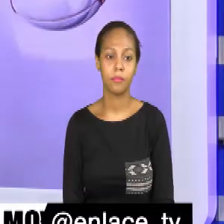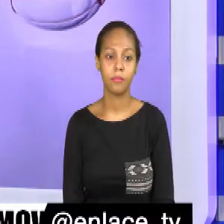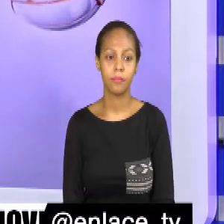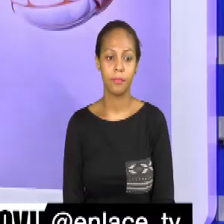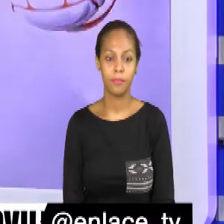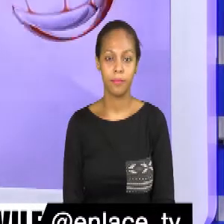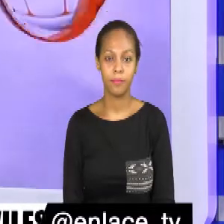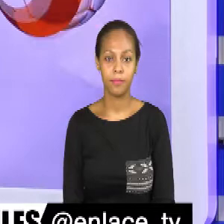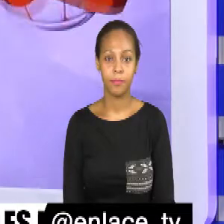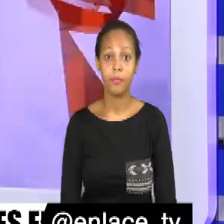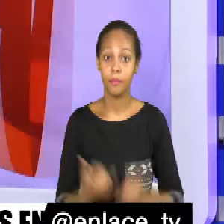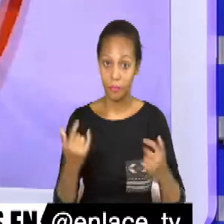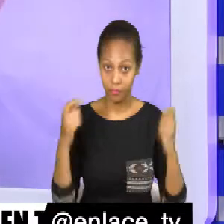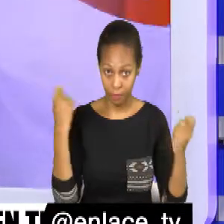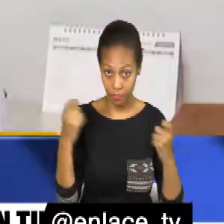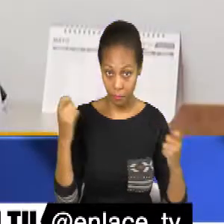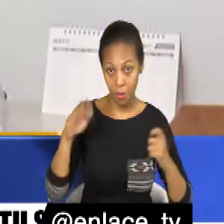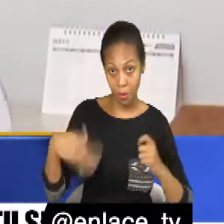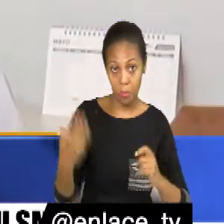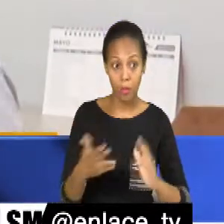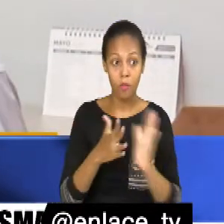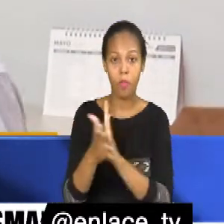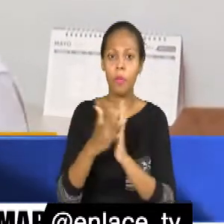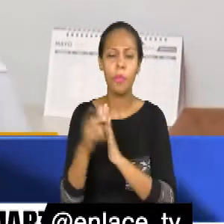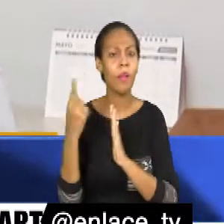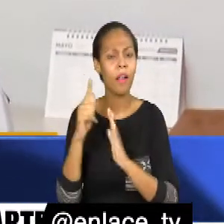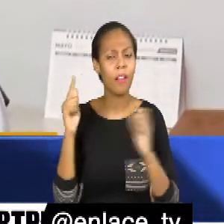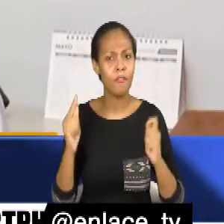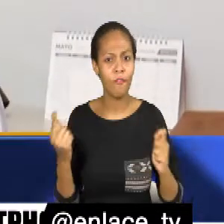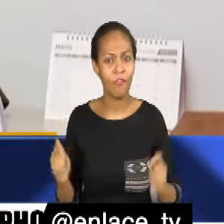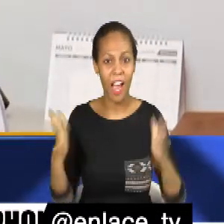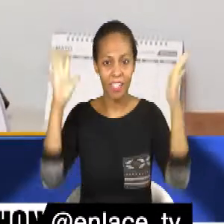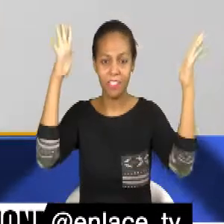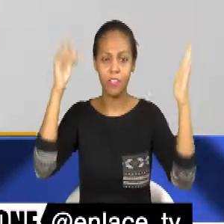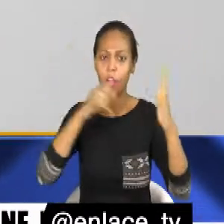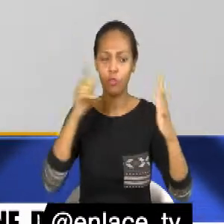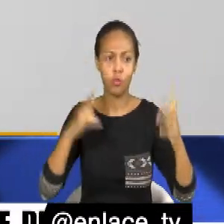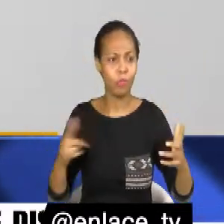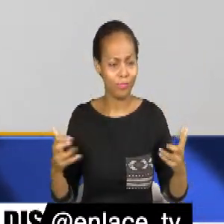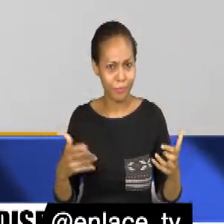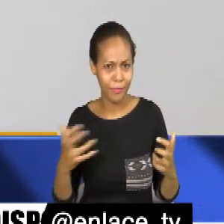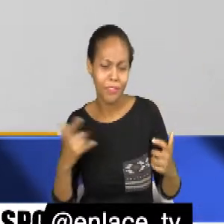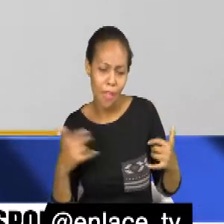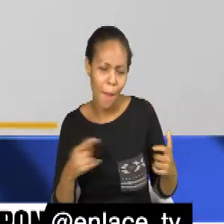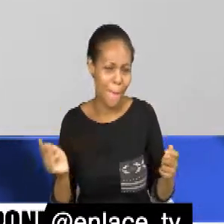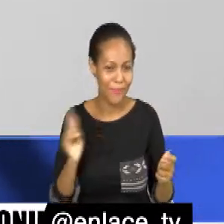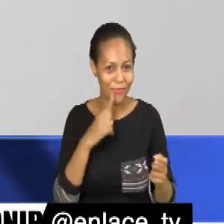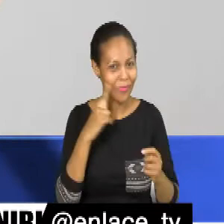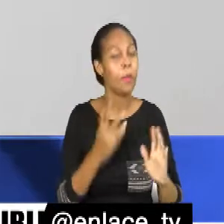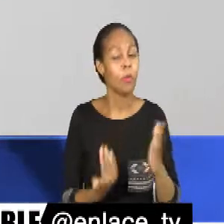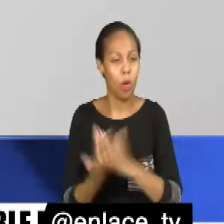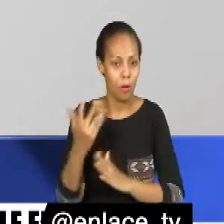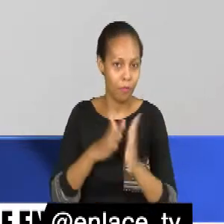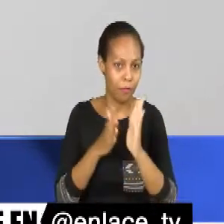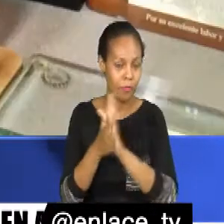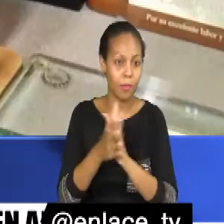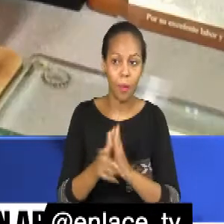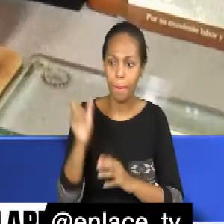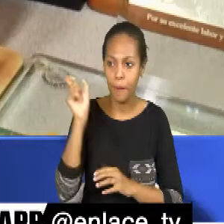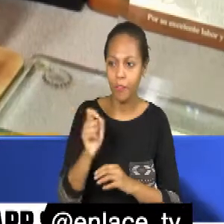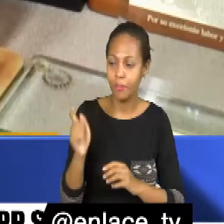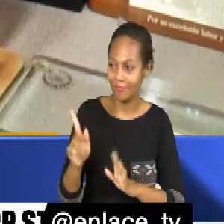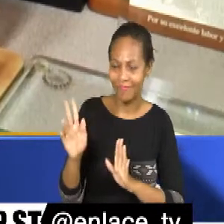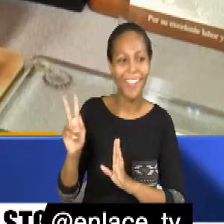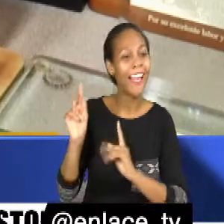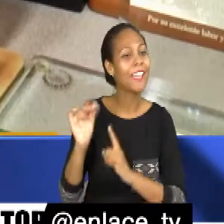Espera después de la pausa detalles del Festival de Acordeones del Río Grande de la Magdalena, que ya anuncia su nueva versión. Este año el homenajeado es Víctor Rey